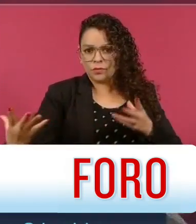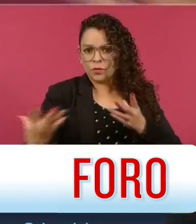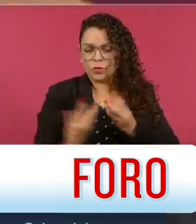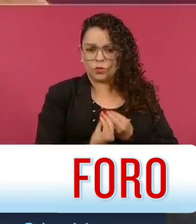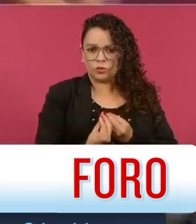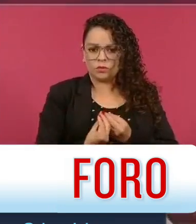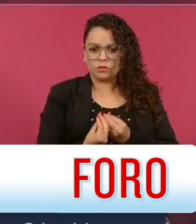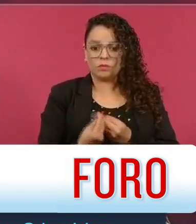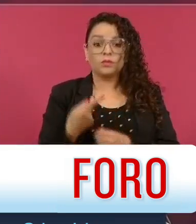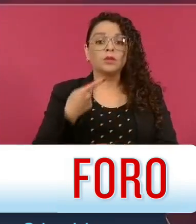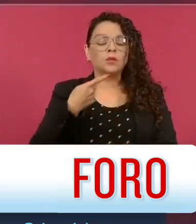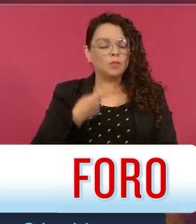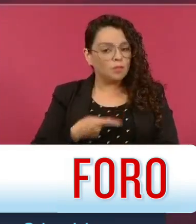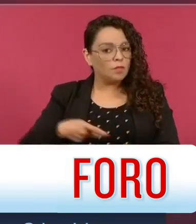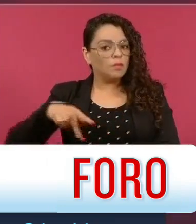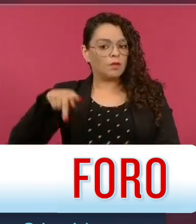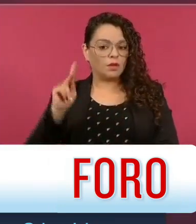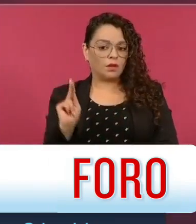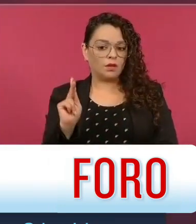también